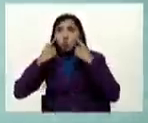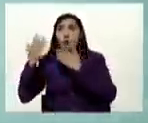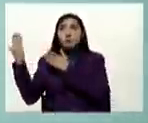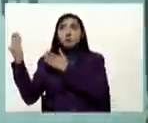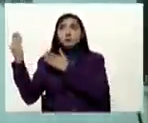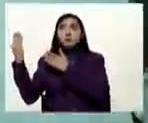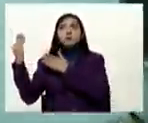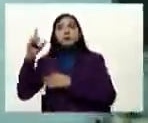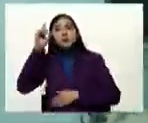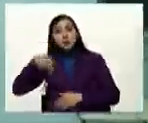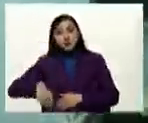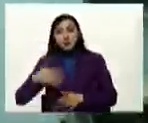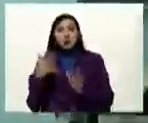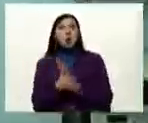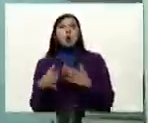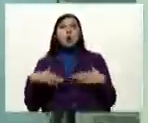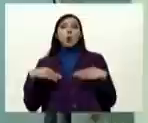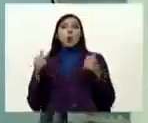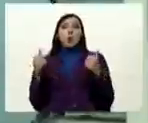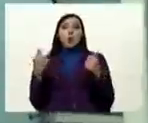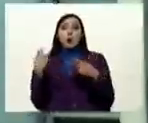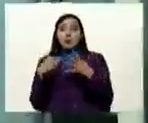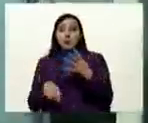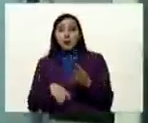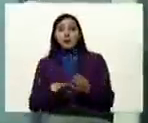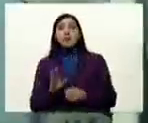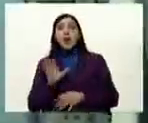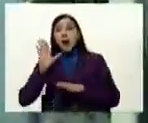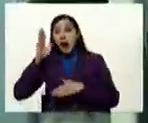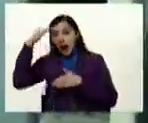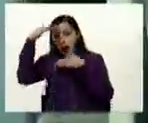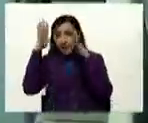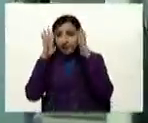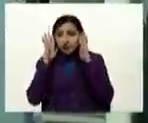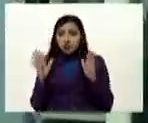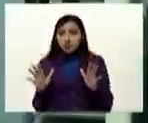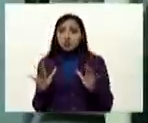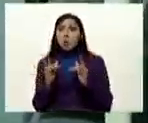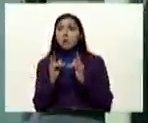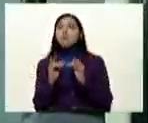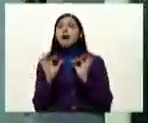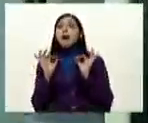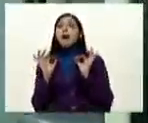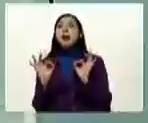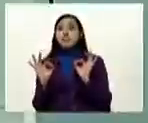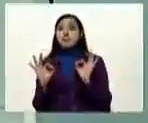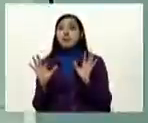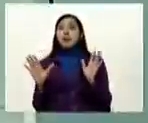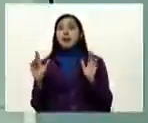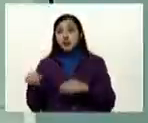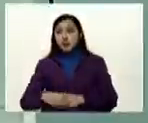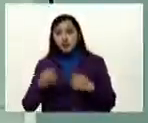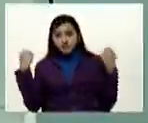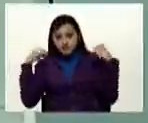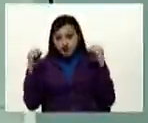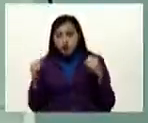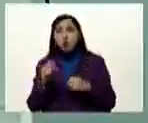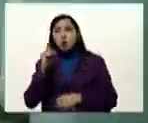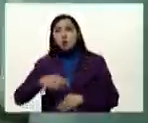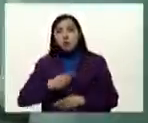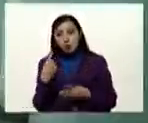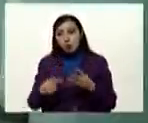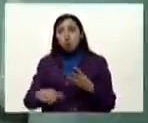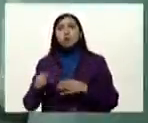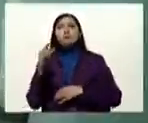de telemedicina, unidosis, unos quirófanos especializados para trauma y ortopedia,